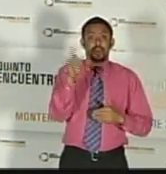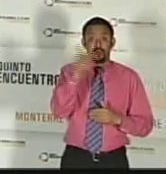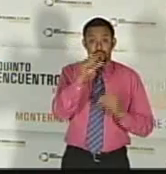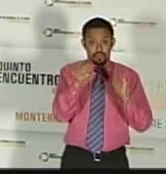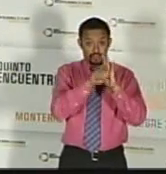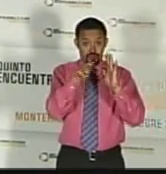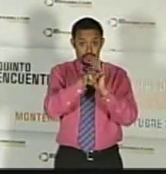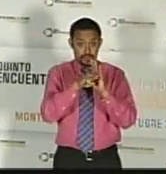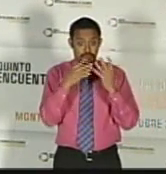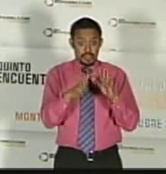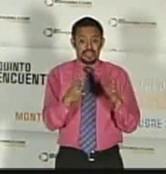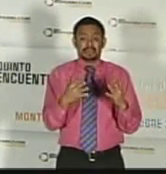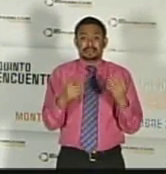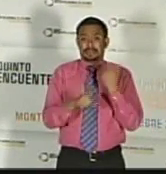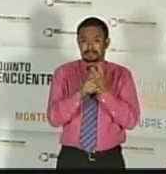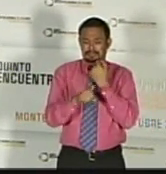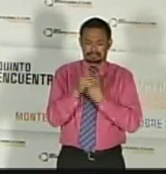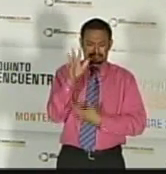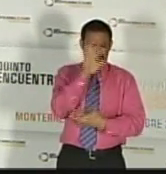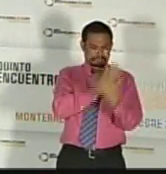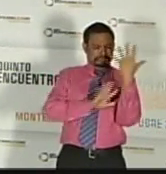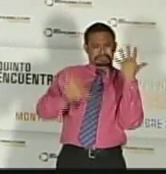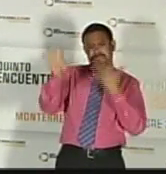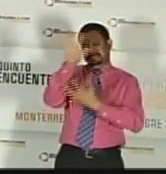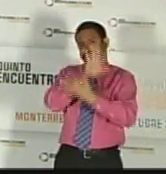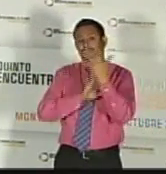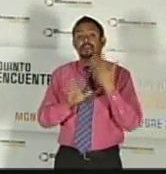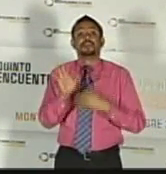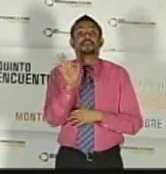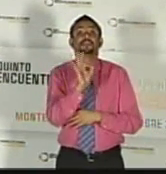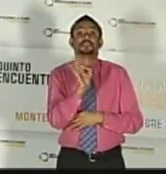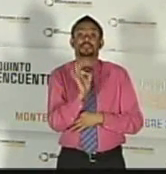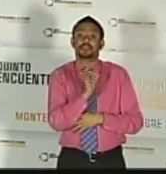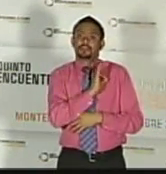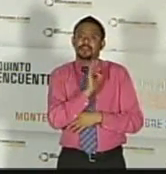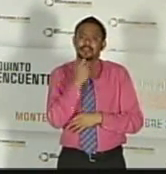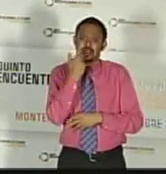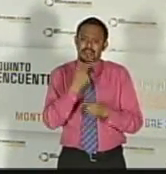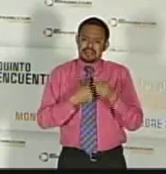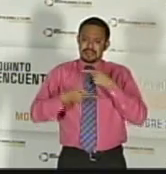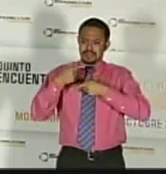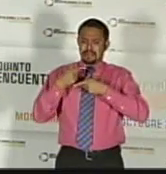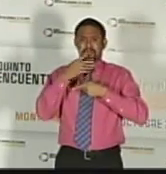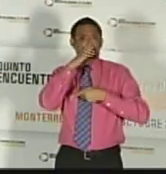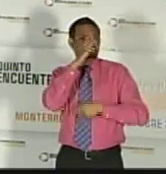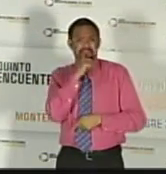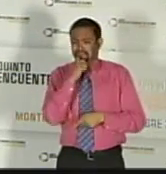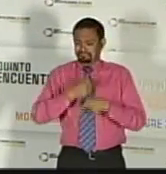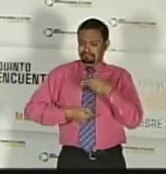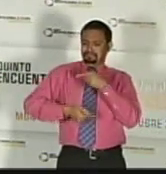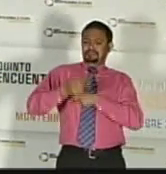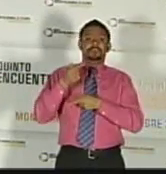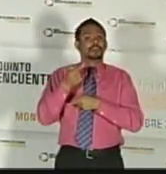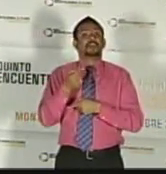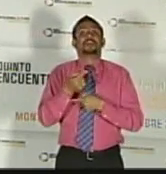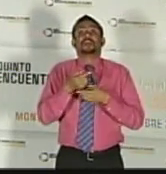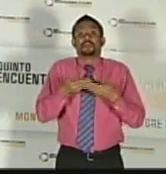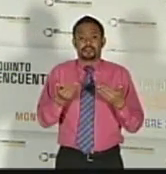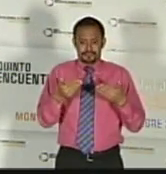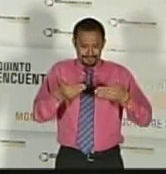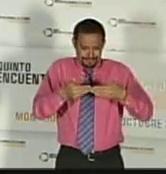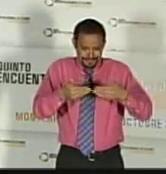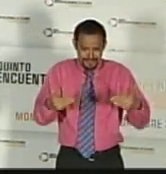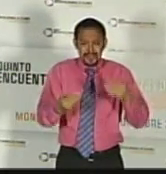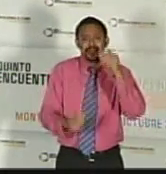está en el punto de caos, puede ser que trate de regresarse, pero no puede. Entonces tienes que encontrarse una